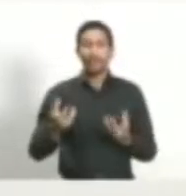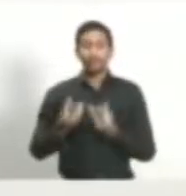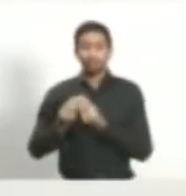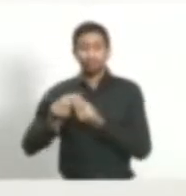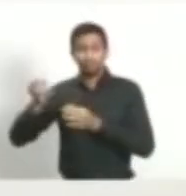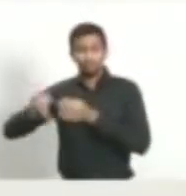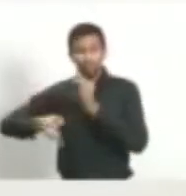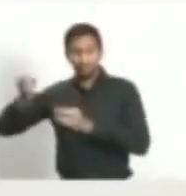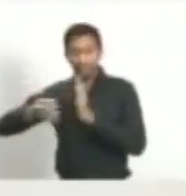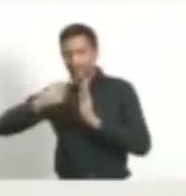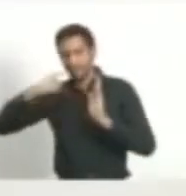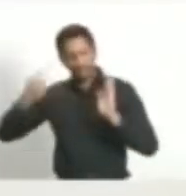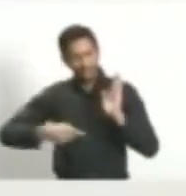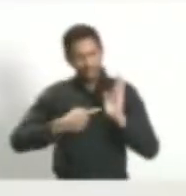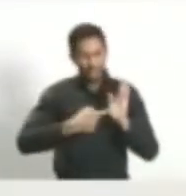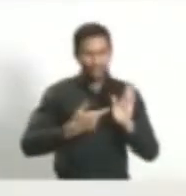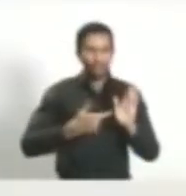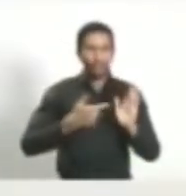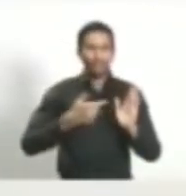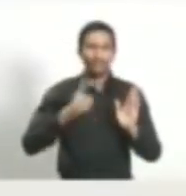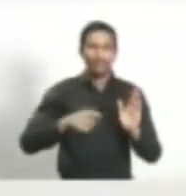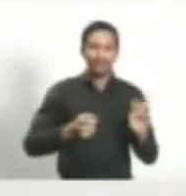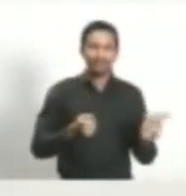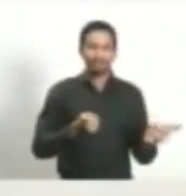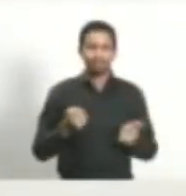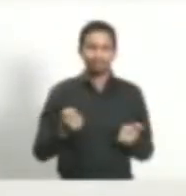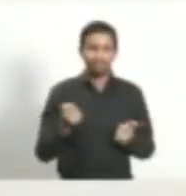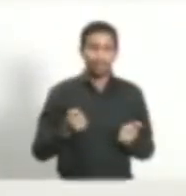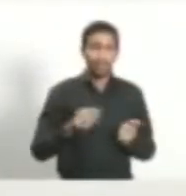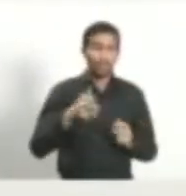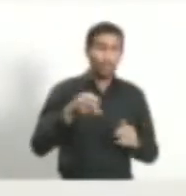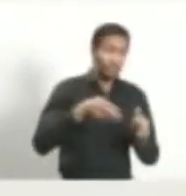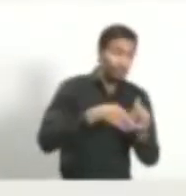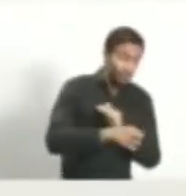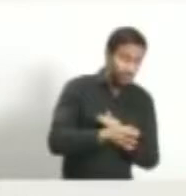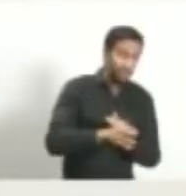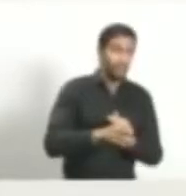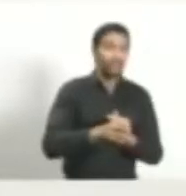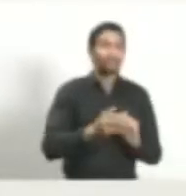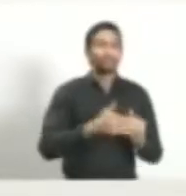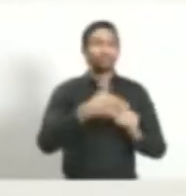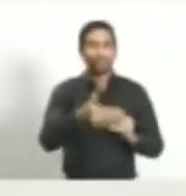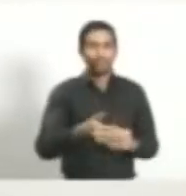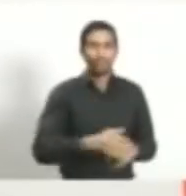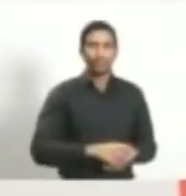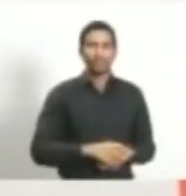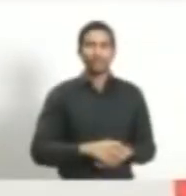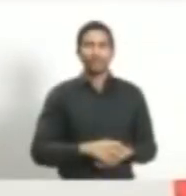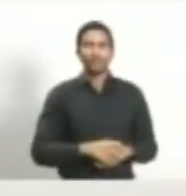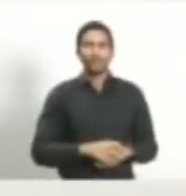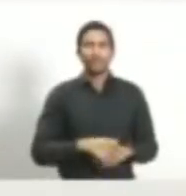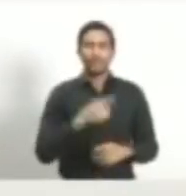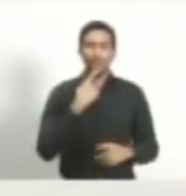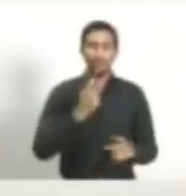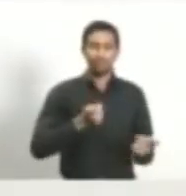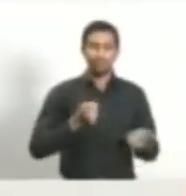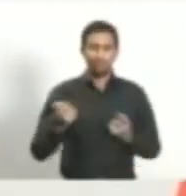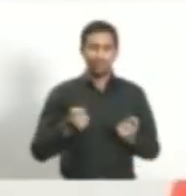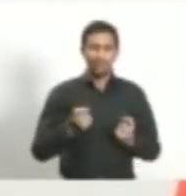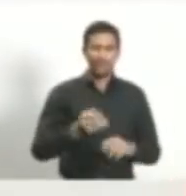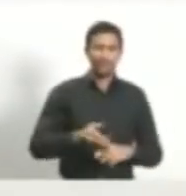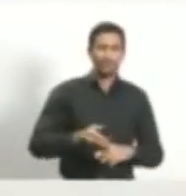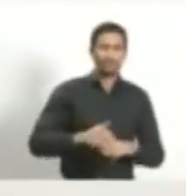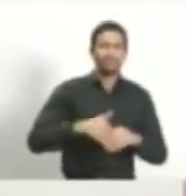control posterior. ¿Qué pienso yo? Considero que ese control no debió ser posterior, sino un control previo. Porque entonces dice